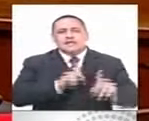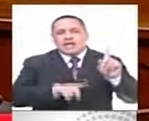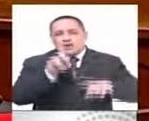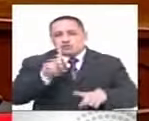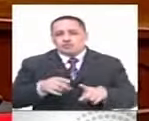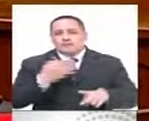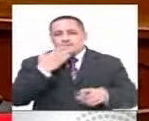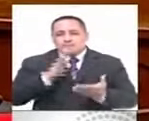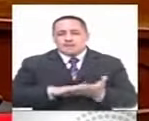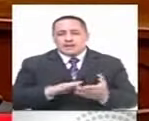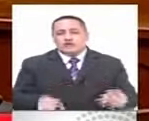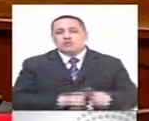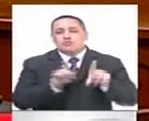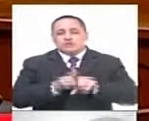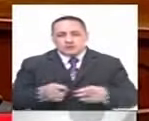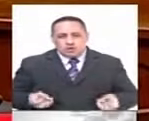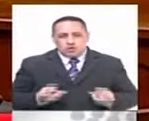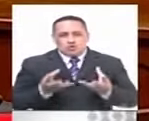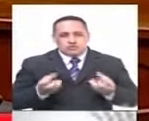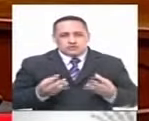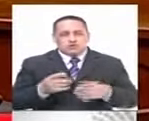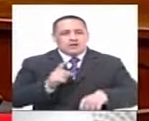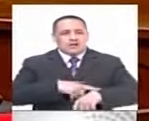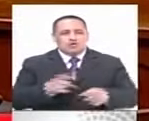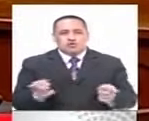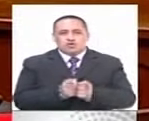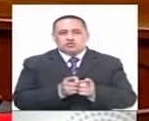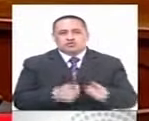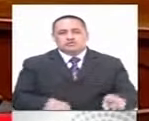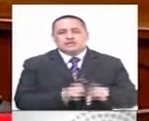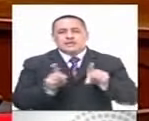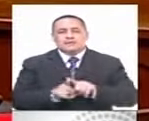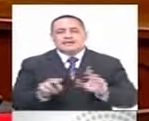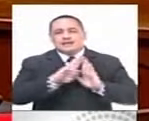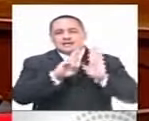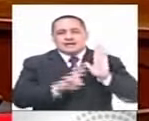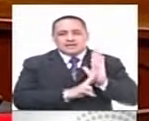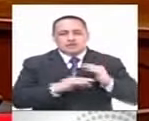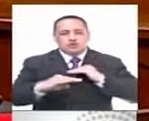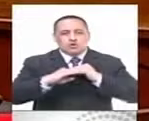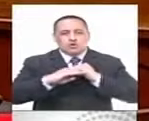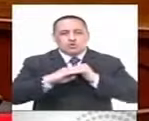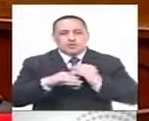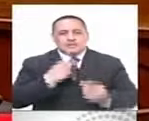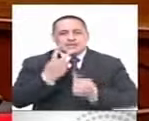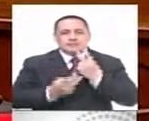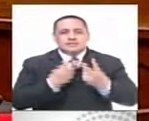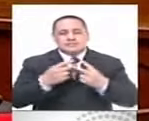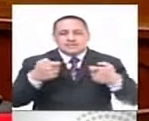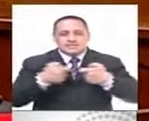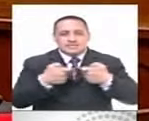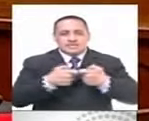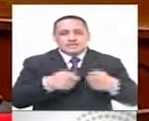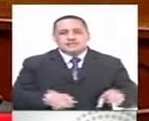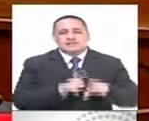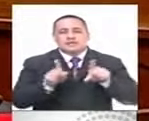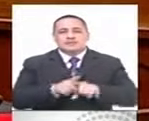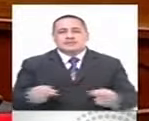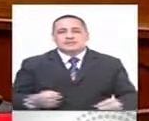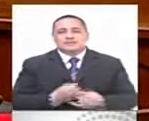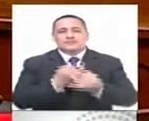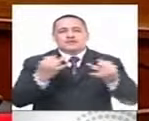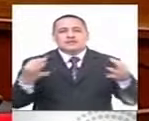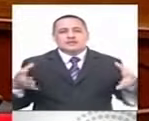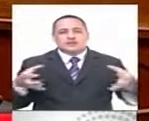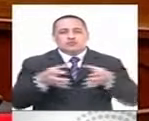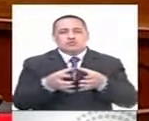incumplan, así como incentivar al más breve plazo el registro estándar de visitas en línea en la mayor cantidad